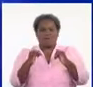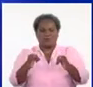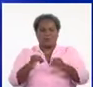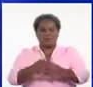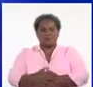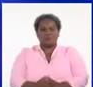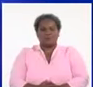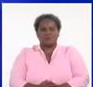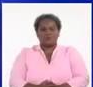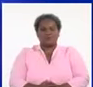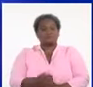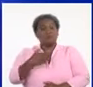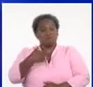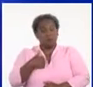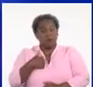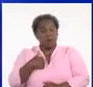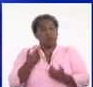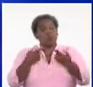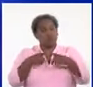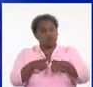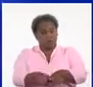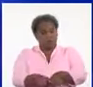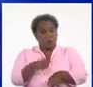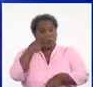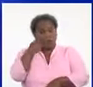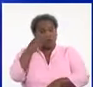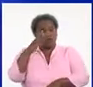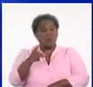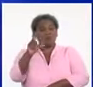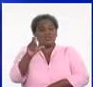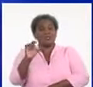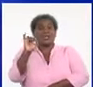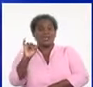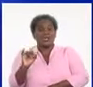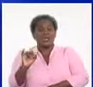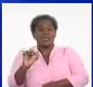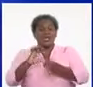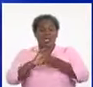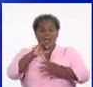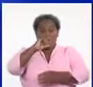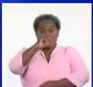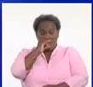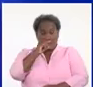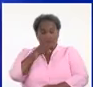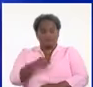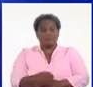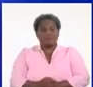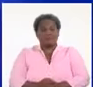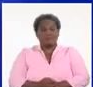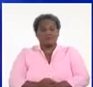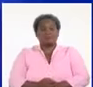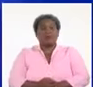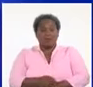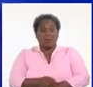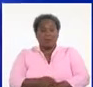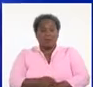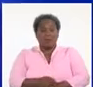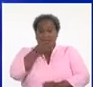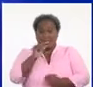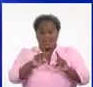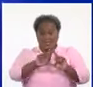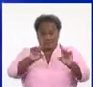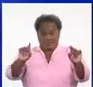al reconocimiento al CIGB, como se conoce, se dice, por sus siglas,